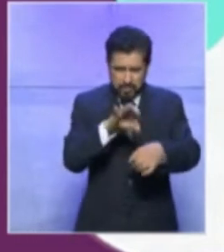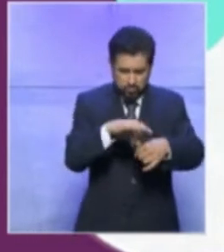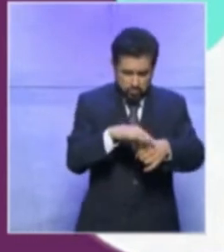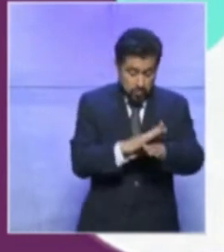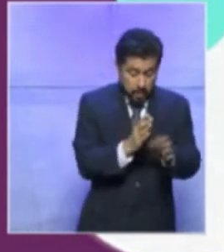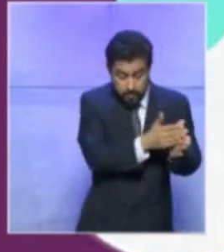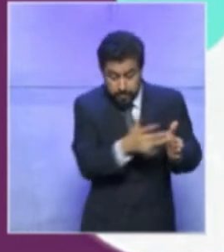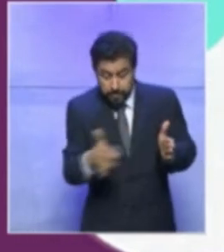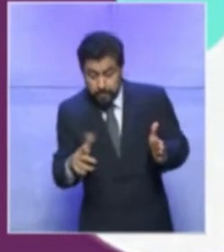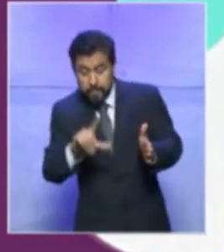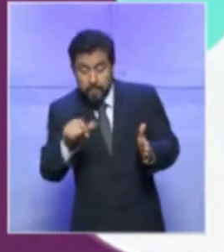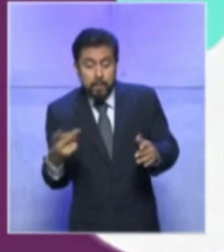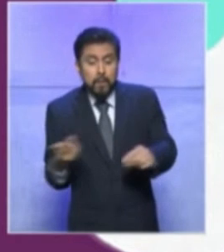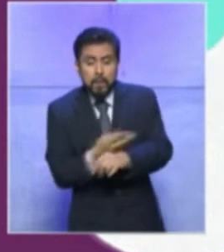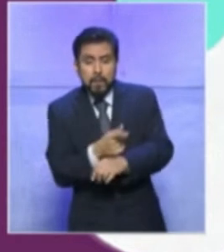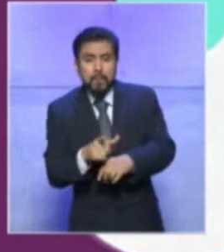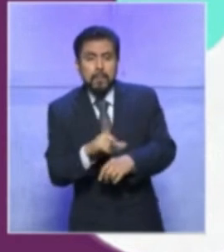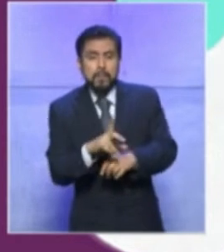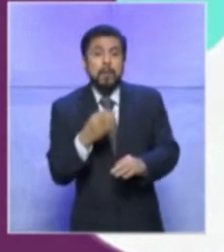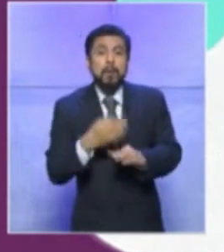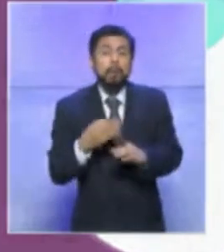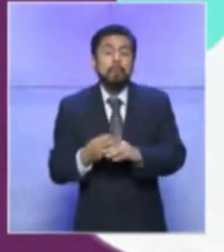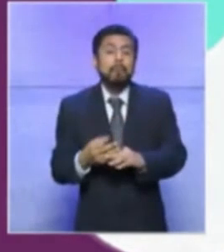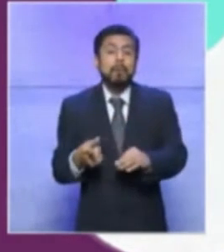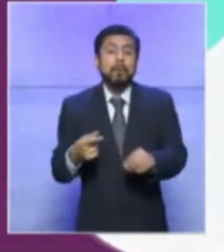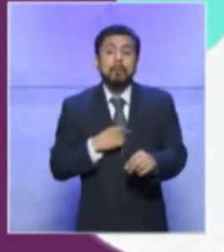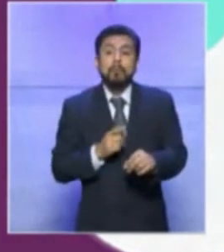realmente implicaría ir en contra de los resultados, los